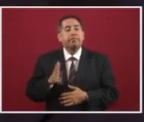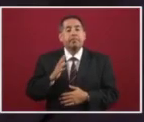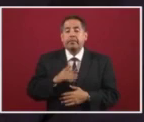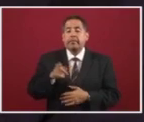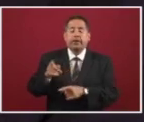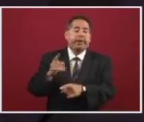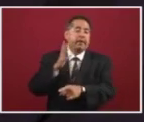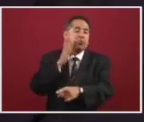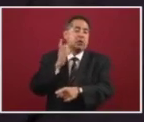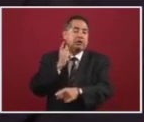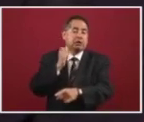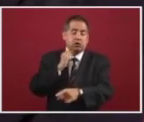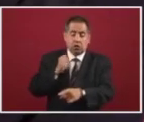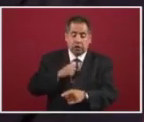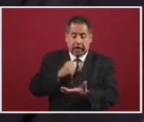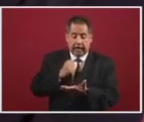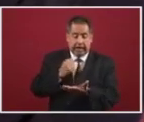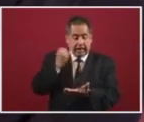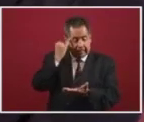y